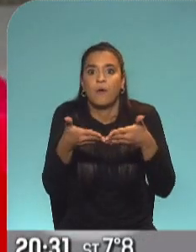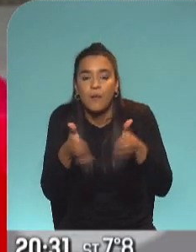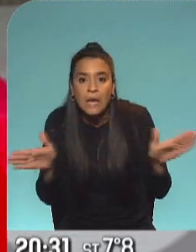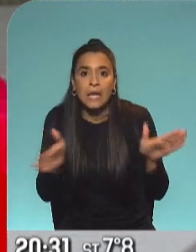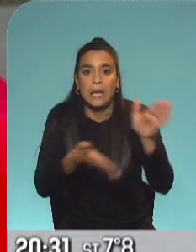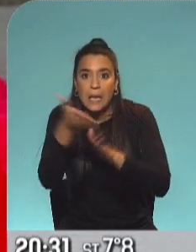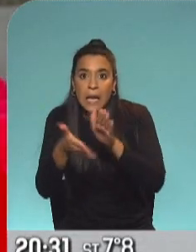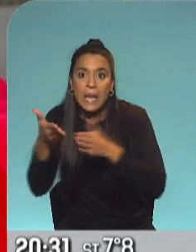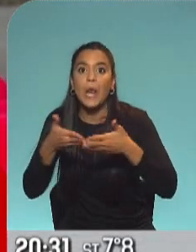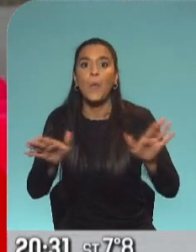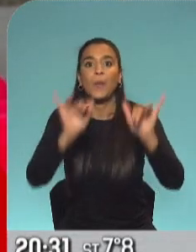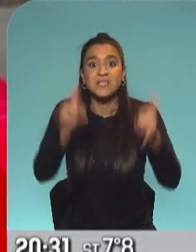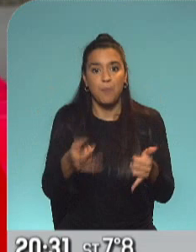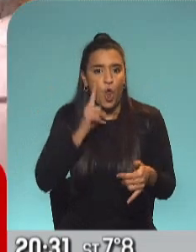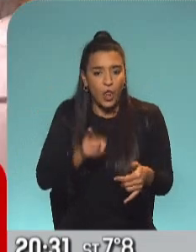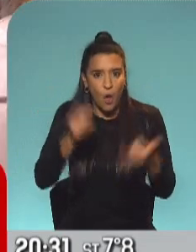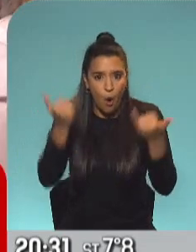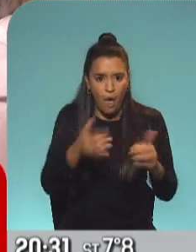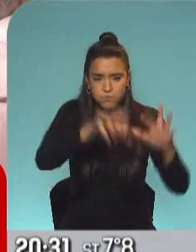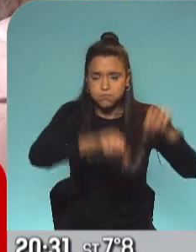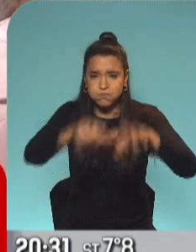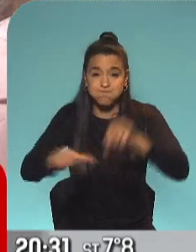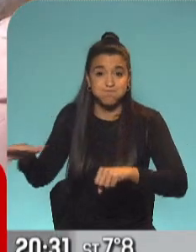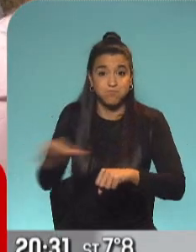la cuarentena o liberar teniendo el riesgo, ¿no?, de que eso en algún momento colapse? Muy claro, muy